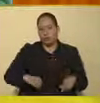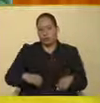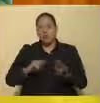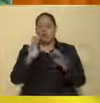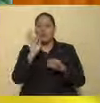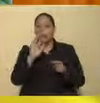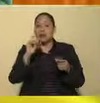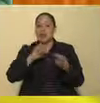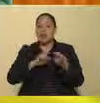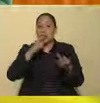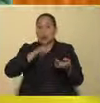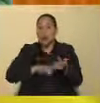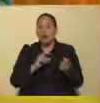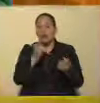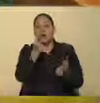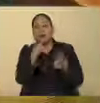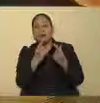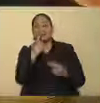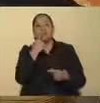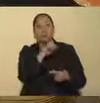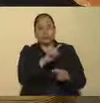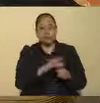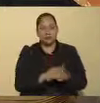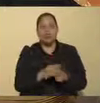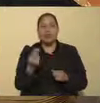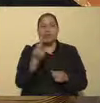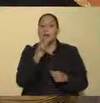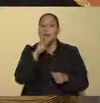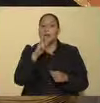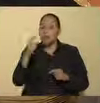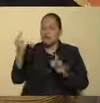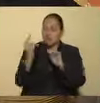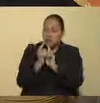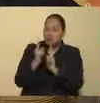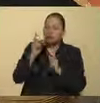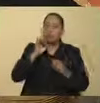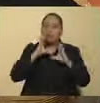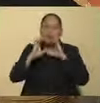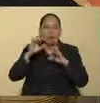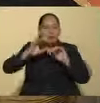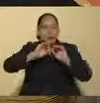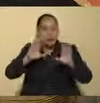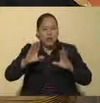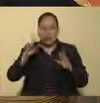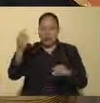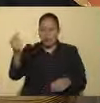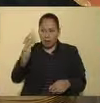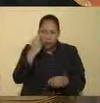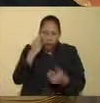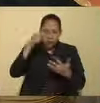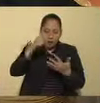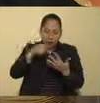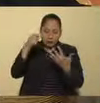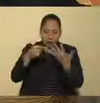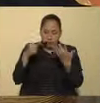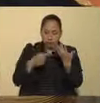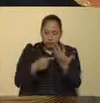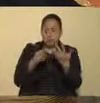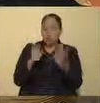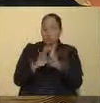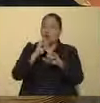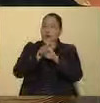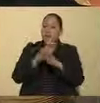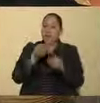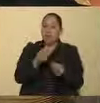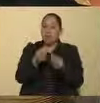que pueden existir, hay que tener una comunicación muy, muy amplia. Poner todos los puntos, hacer un consentimiento informado en